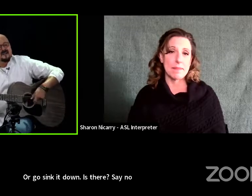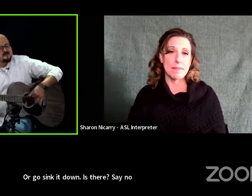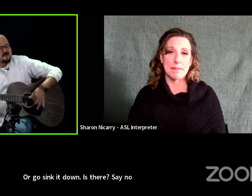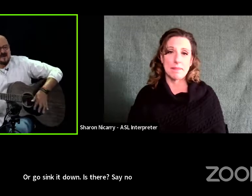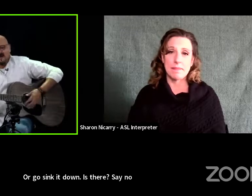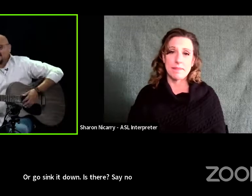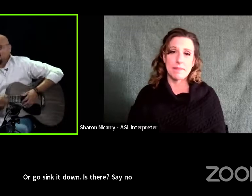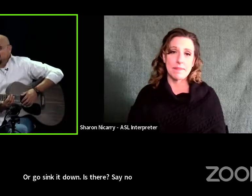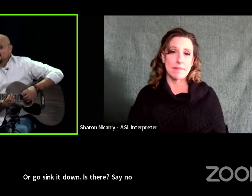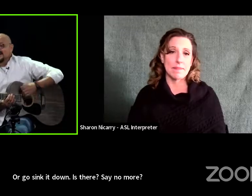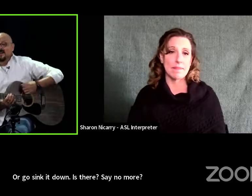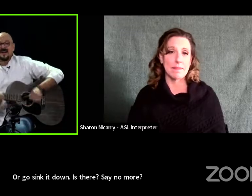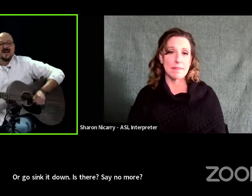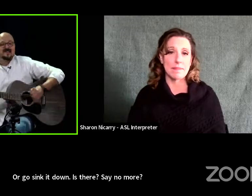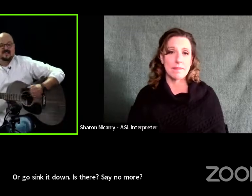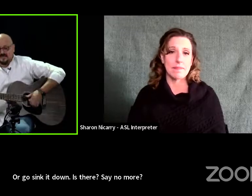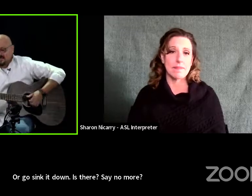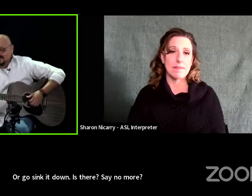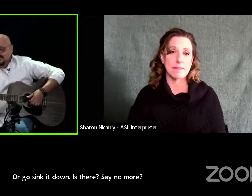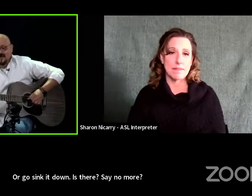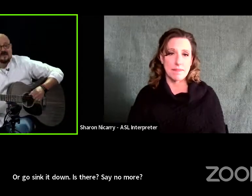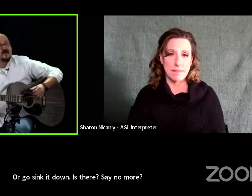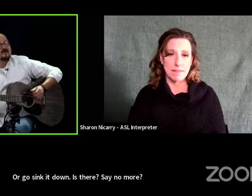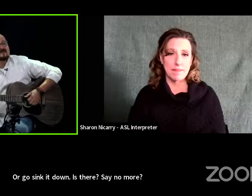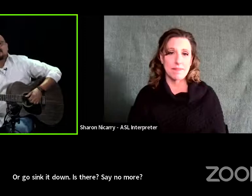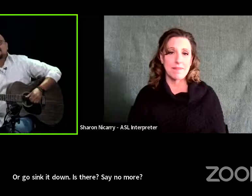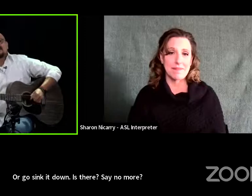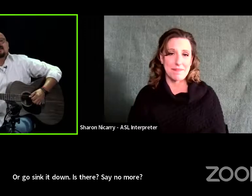Almodóvar, me dejas sin